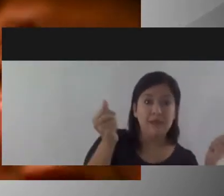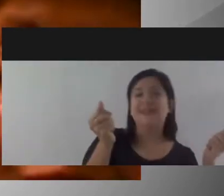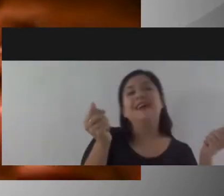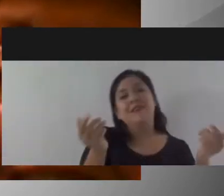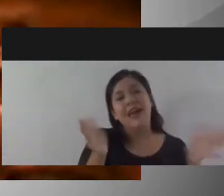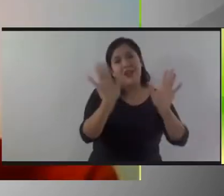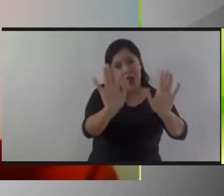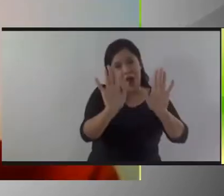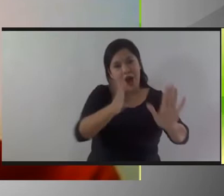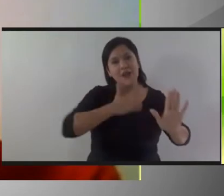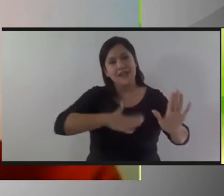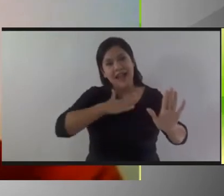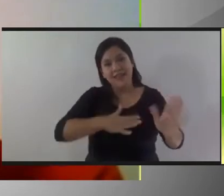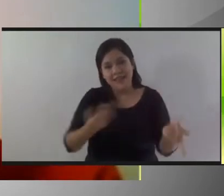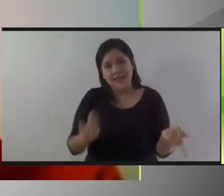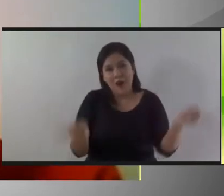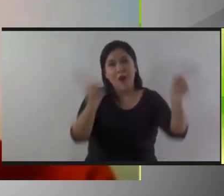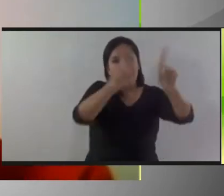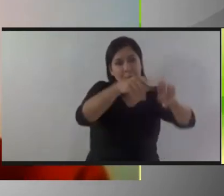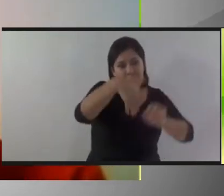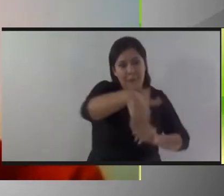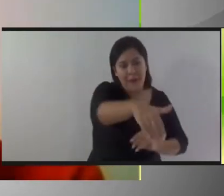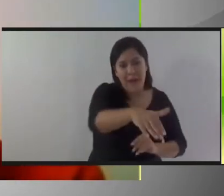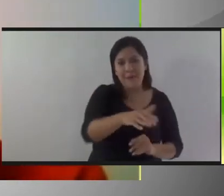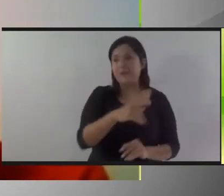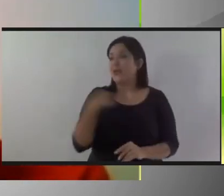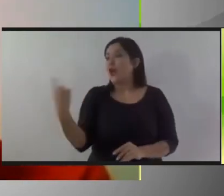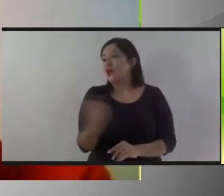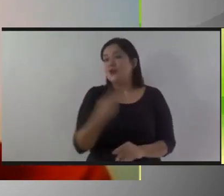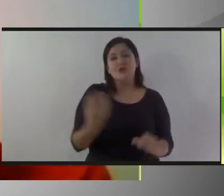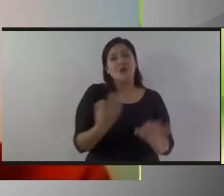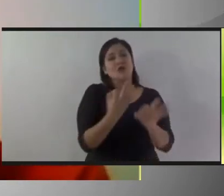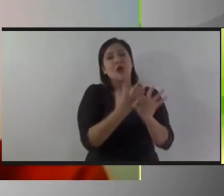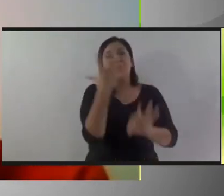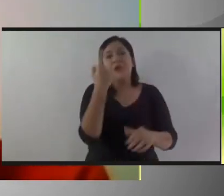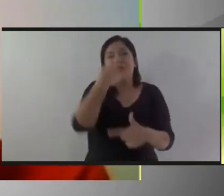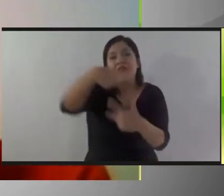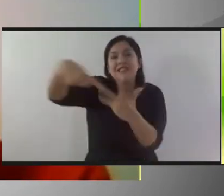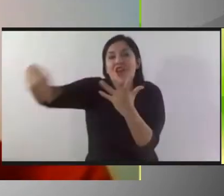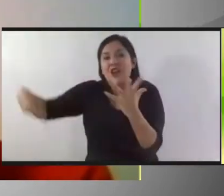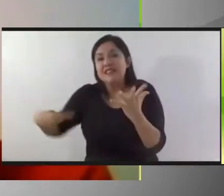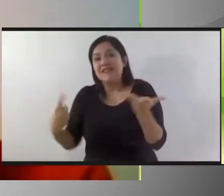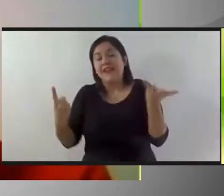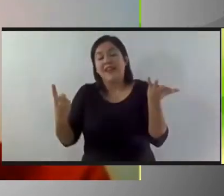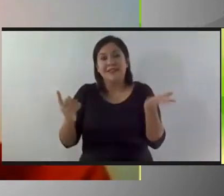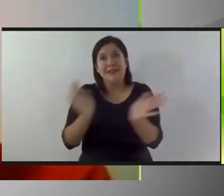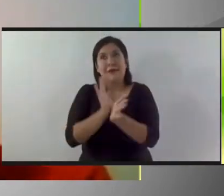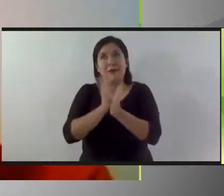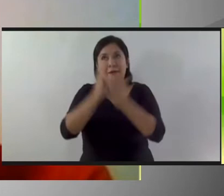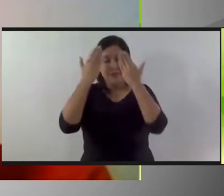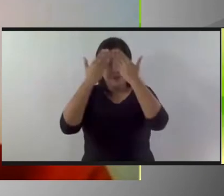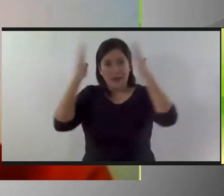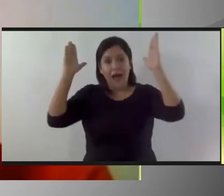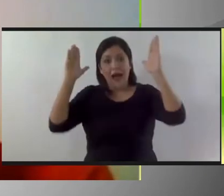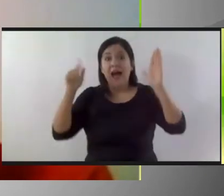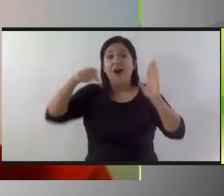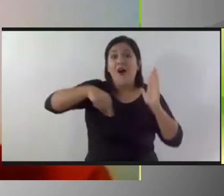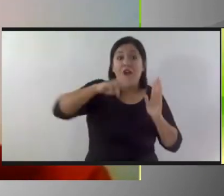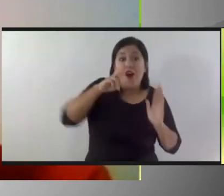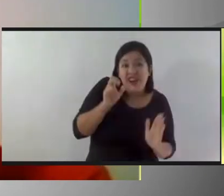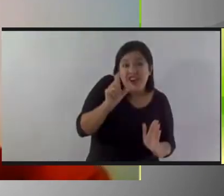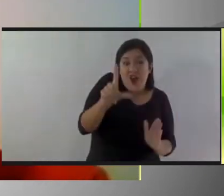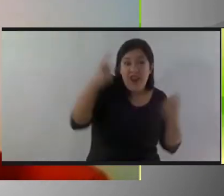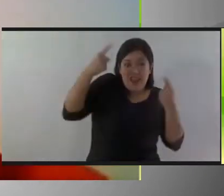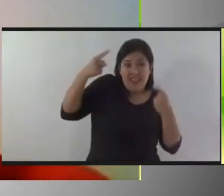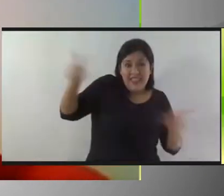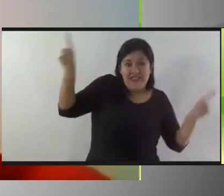Somos un equipo multidisciplinario en el más amplio sentido de la expresión y hoy estamos cumpliendo diferentes roles